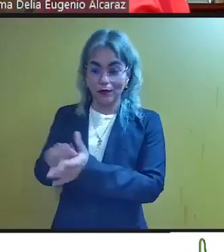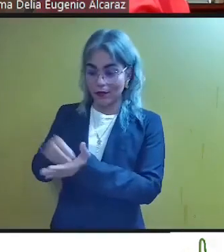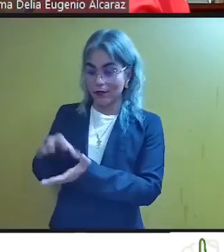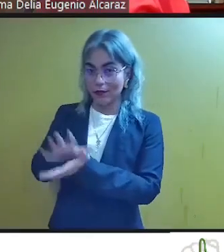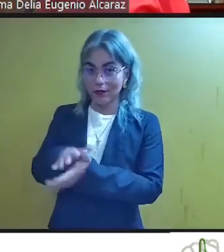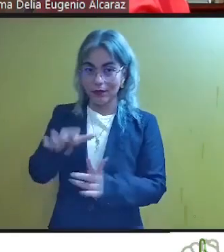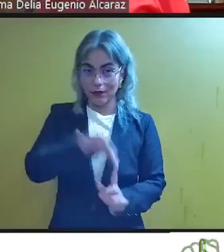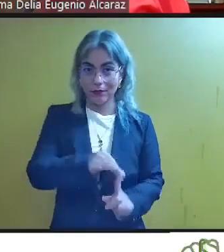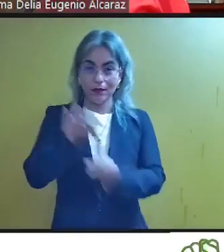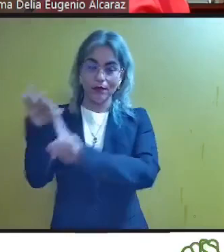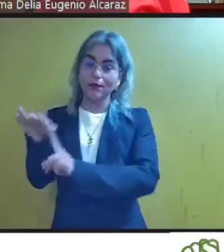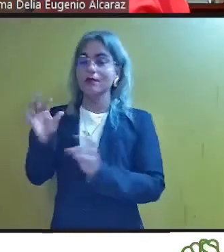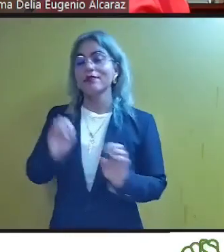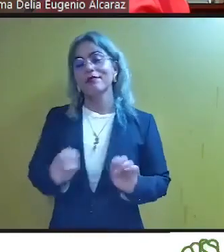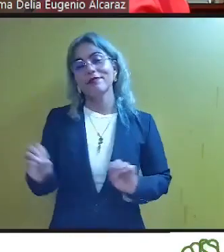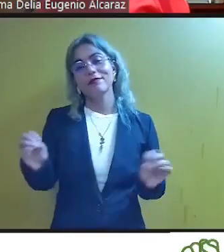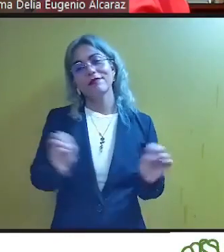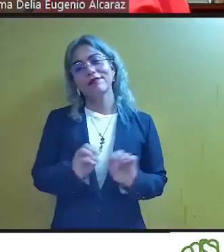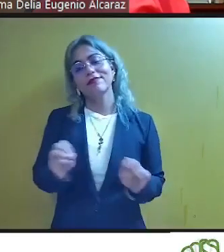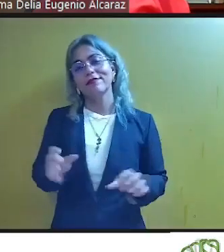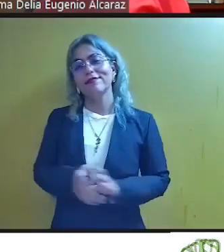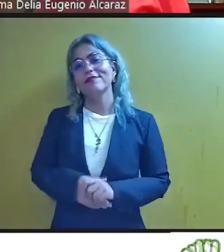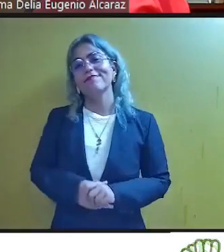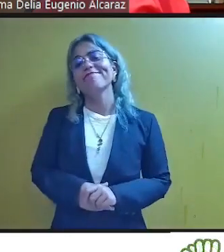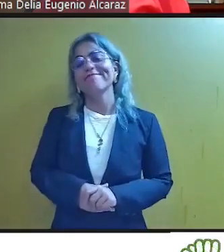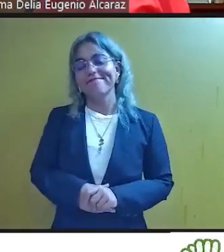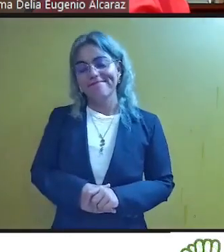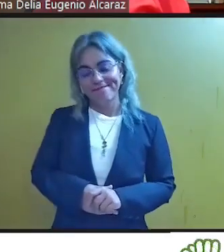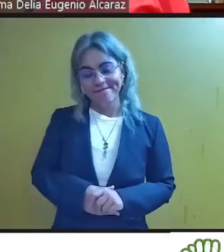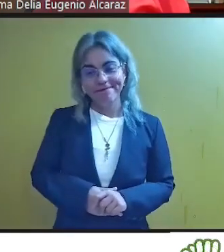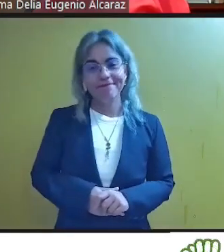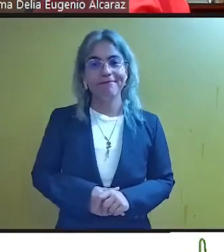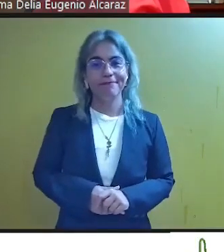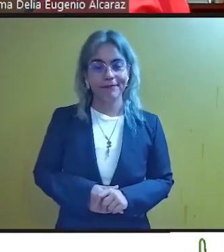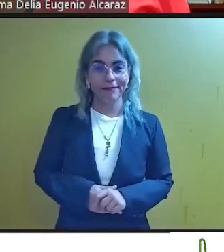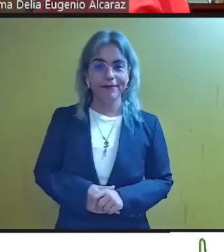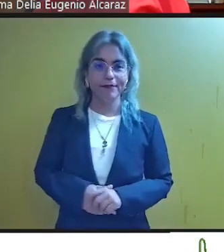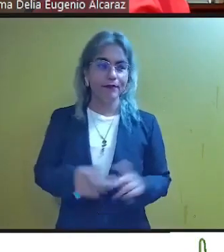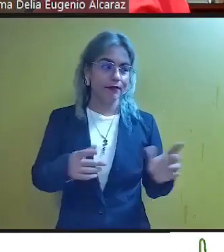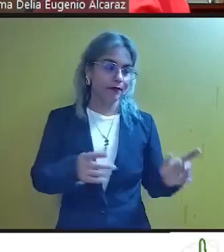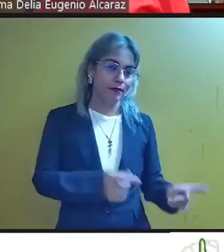Al respecto de las constancias, se advierte que presuntamente